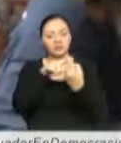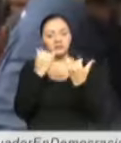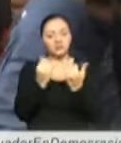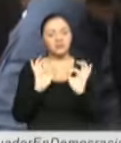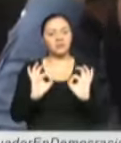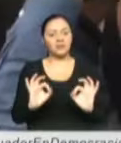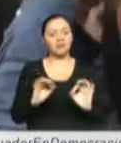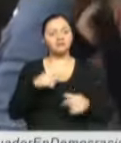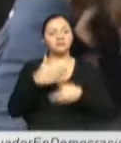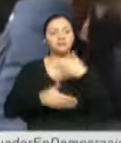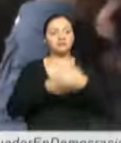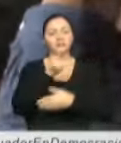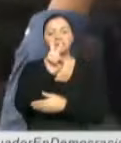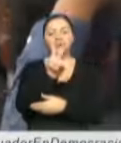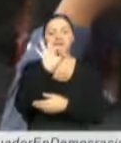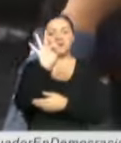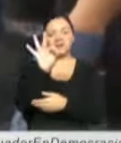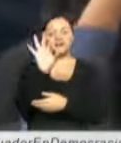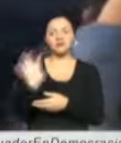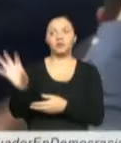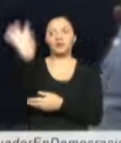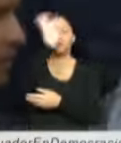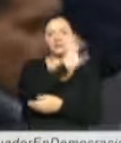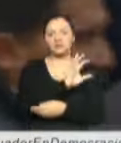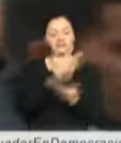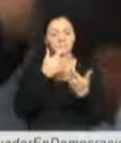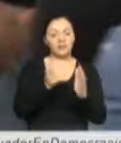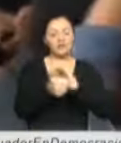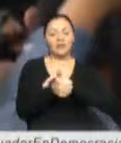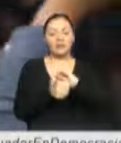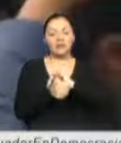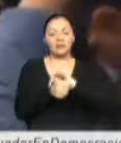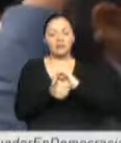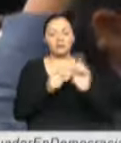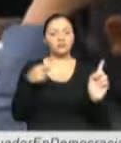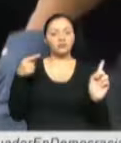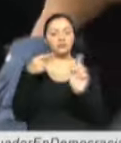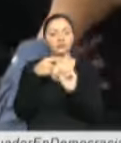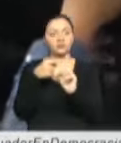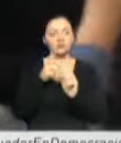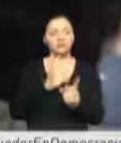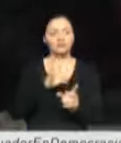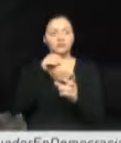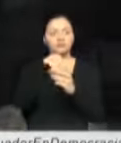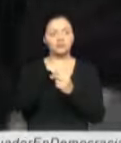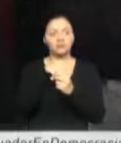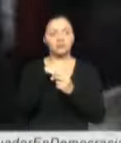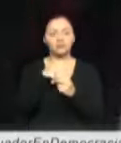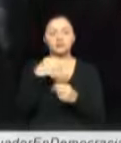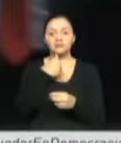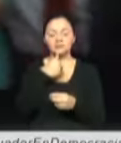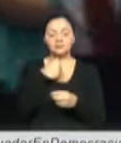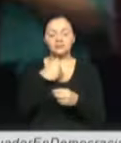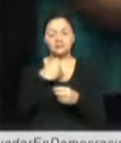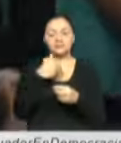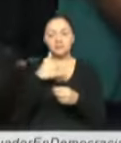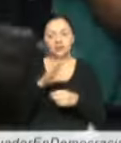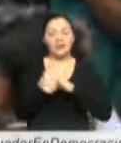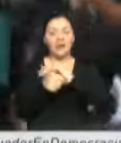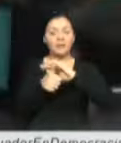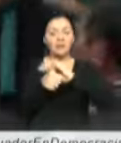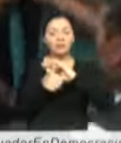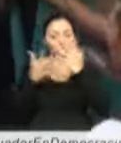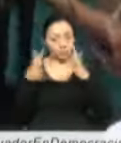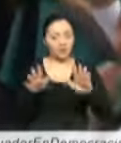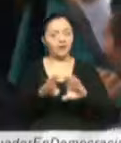ya en las 23 provincias. En Galápagos, en 16 minutos se abren también los recintos electorales en